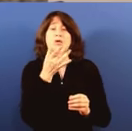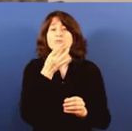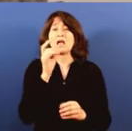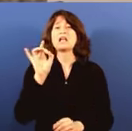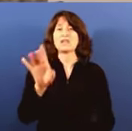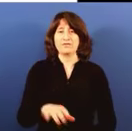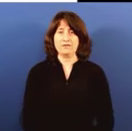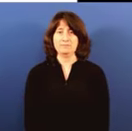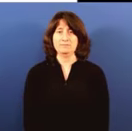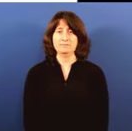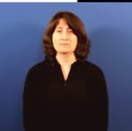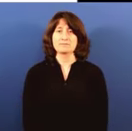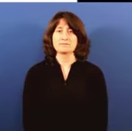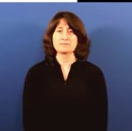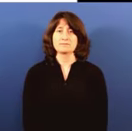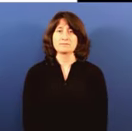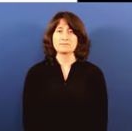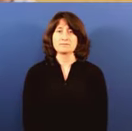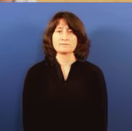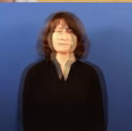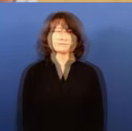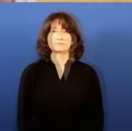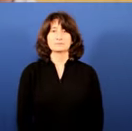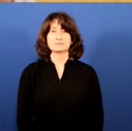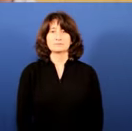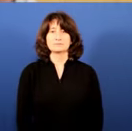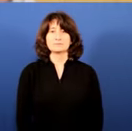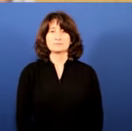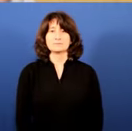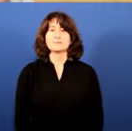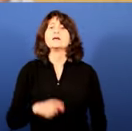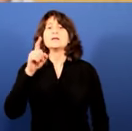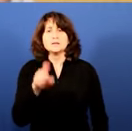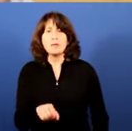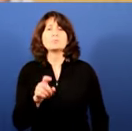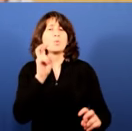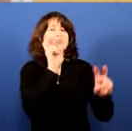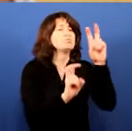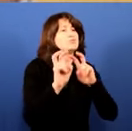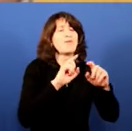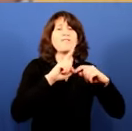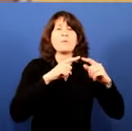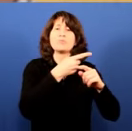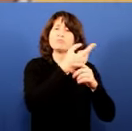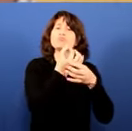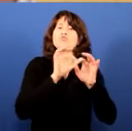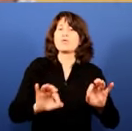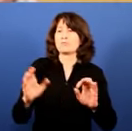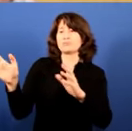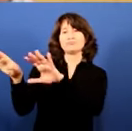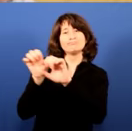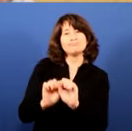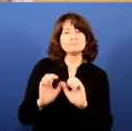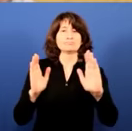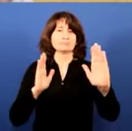de niños y niñas de menores de 3 años y 15 más para atender otros casos de menores con edades comprendidas entre los 3 y